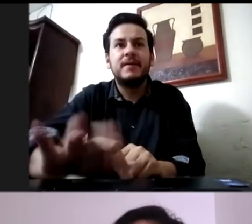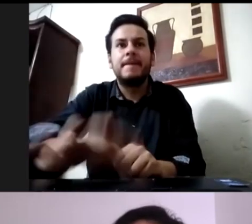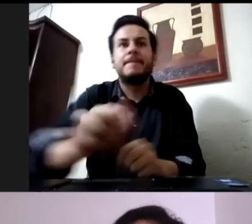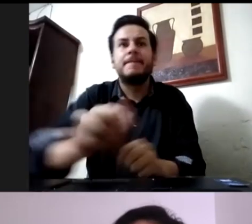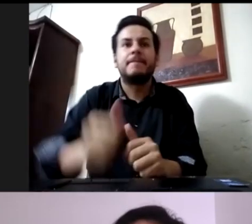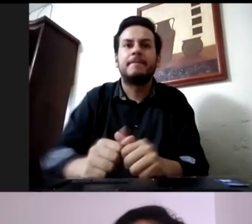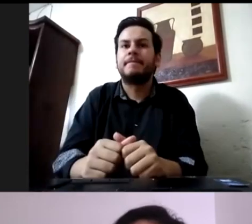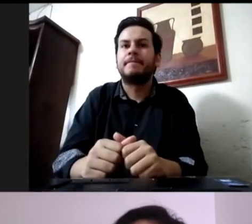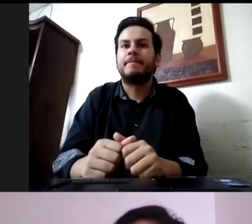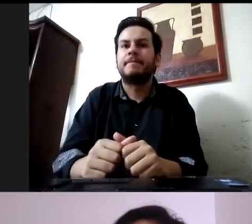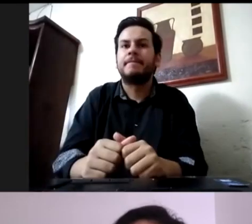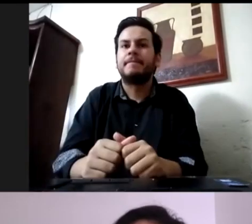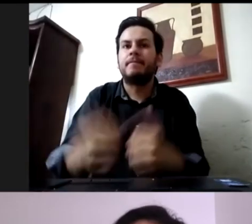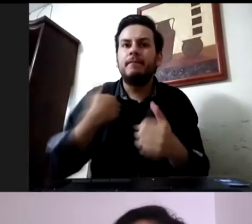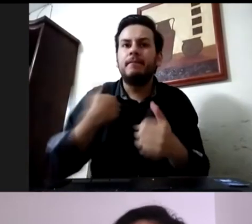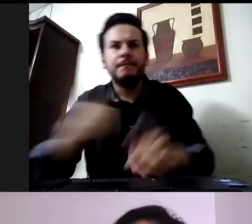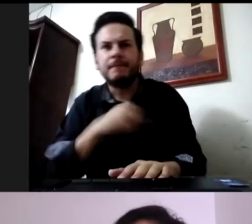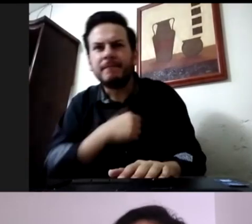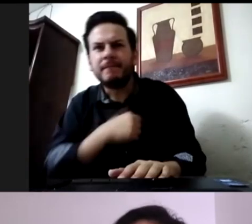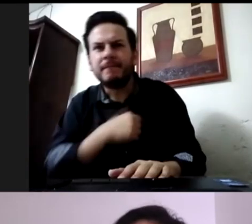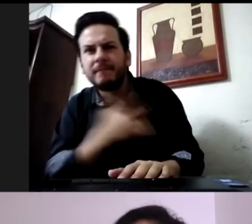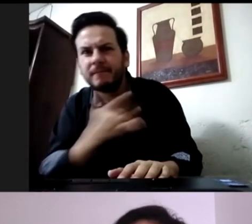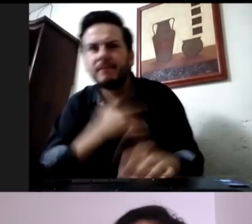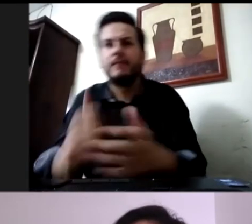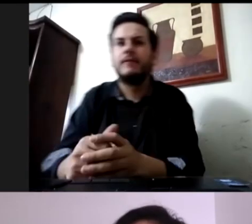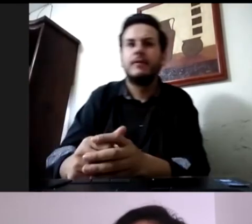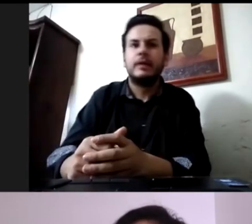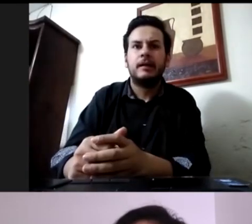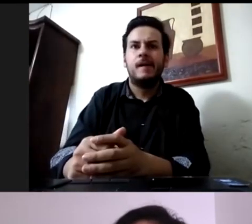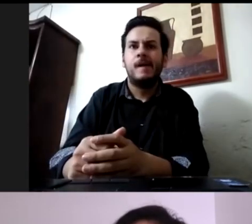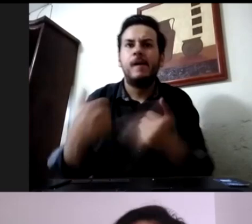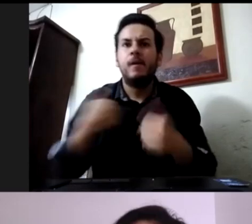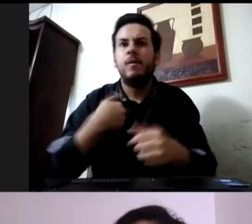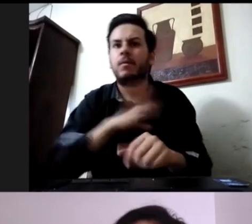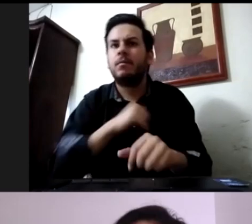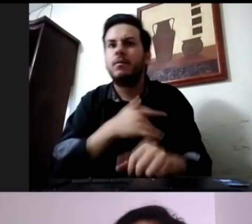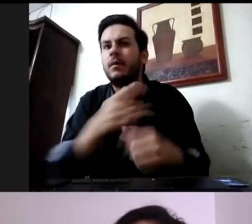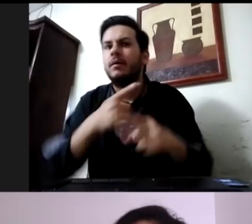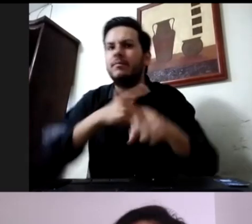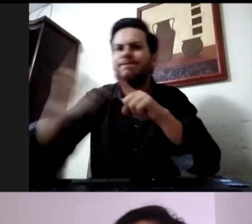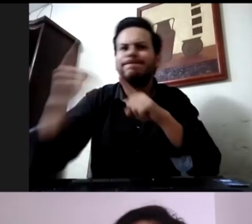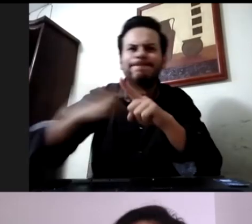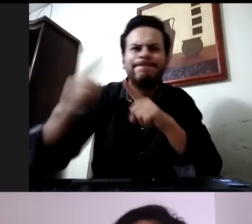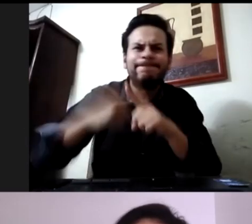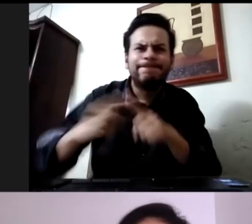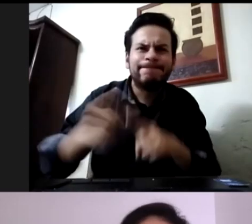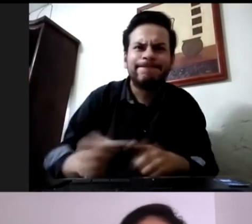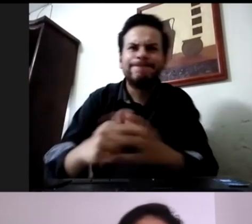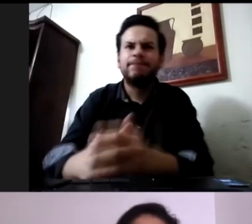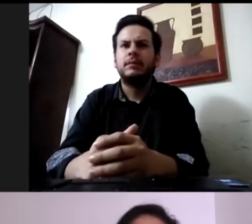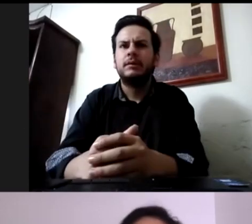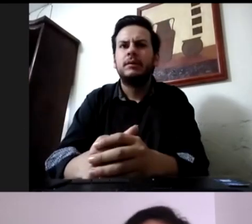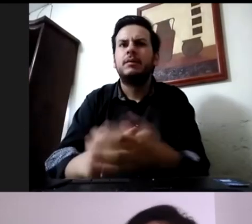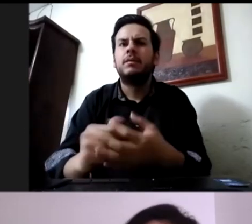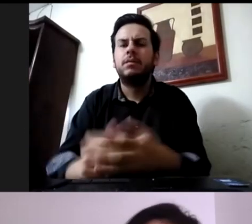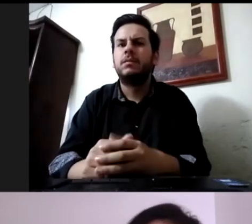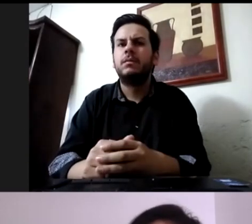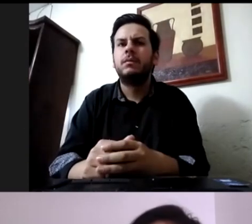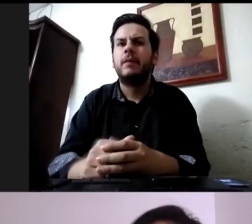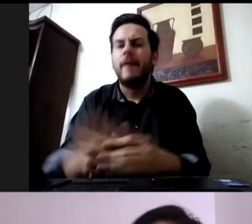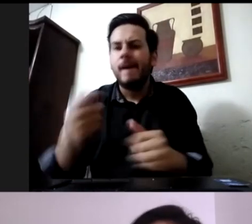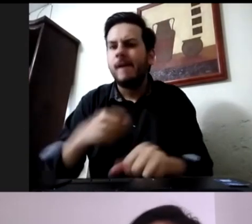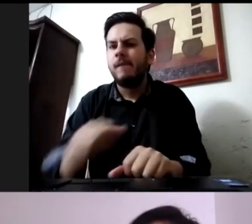civil, las instituciones académicas de estudio, los medios de comunicación, puedan contribuir a paliar en este momento